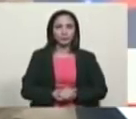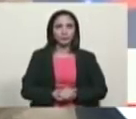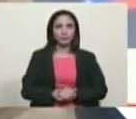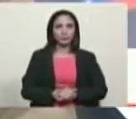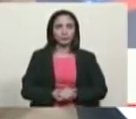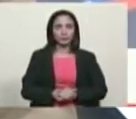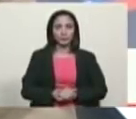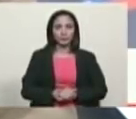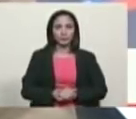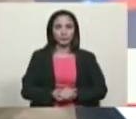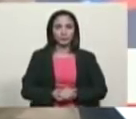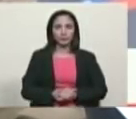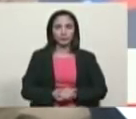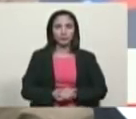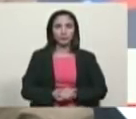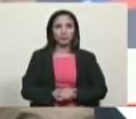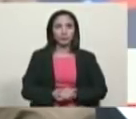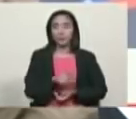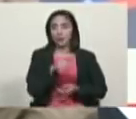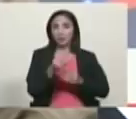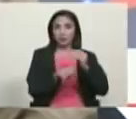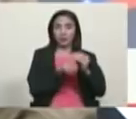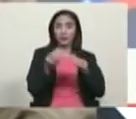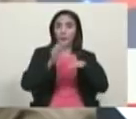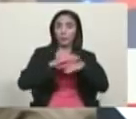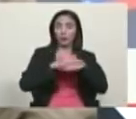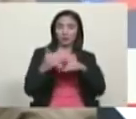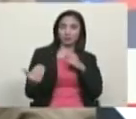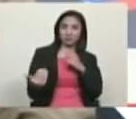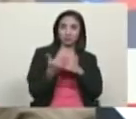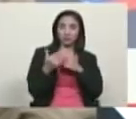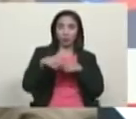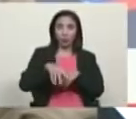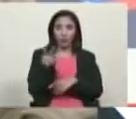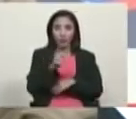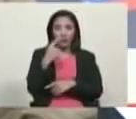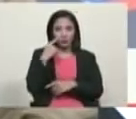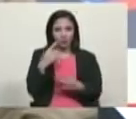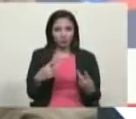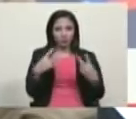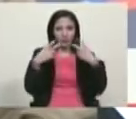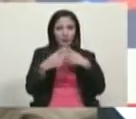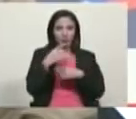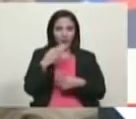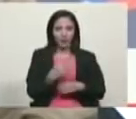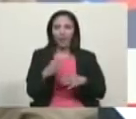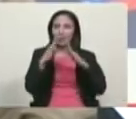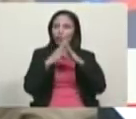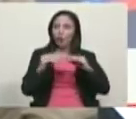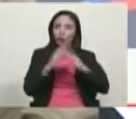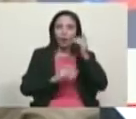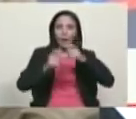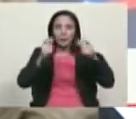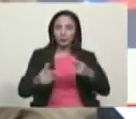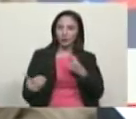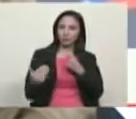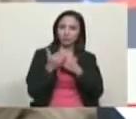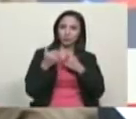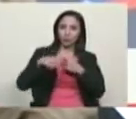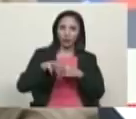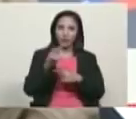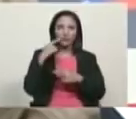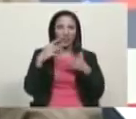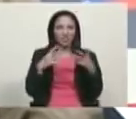Así va a ser. Porque todo el que se mete con Venezuela, Pedro Sánchez, mírame los ojos, todo el que se mete con Venezuela